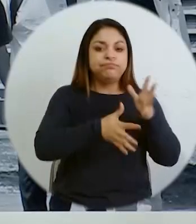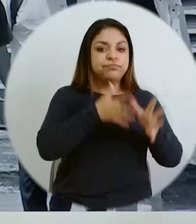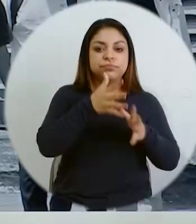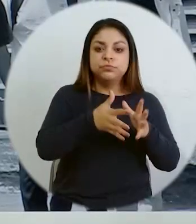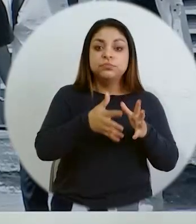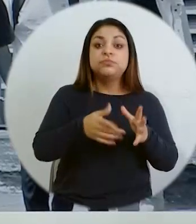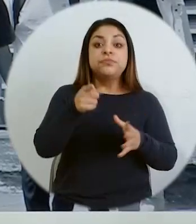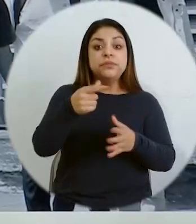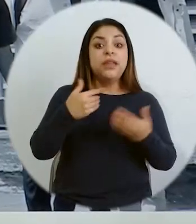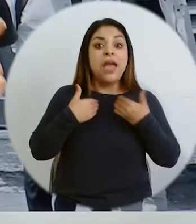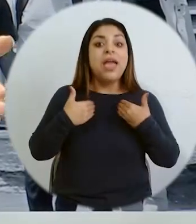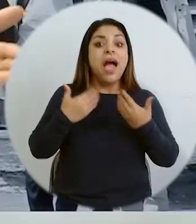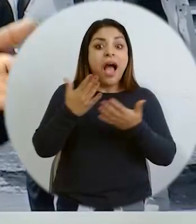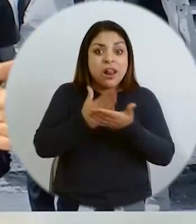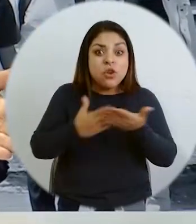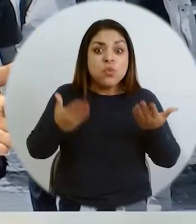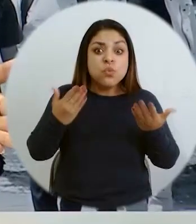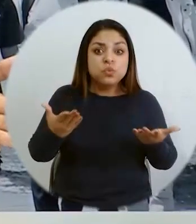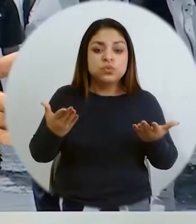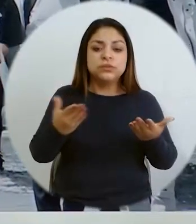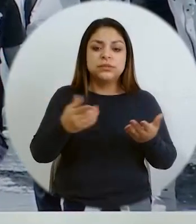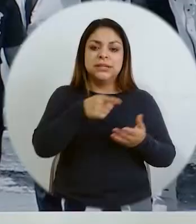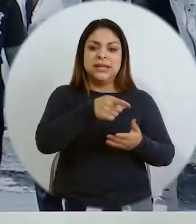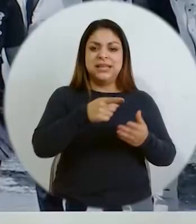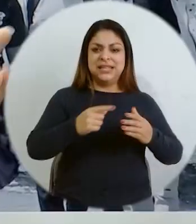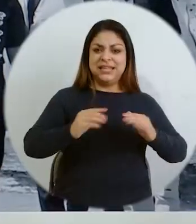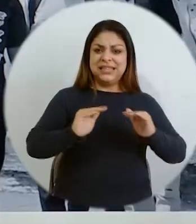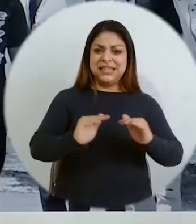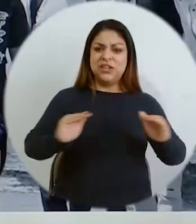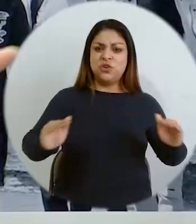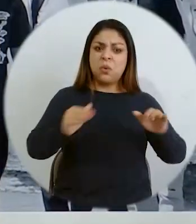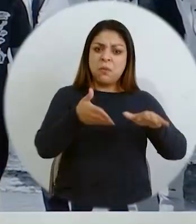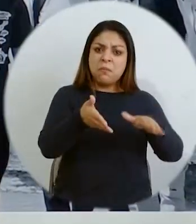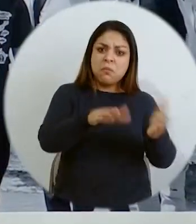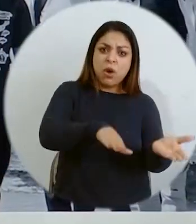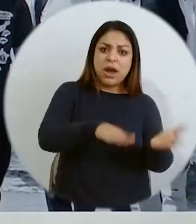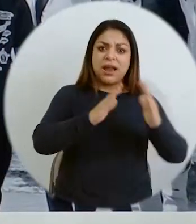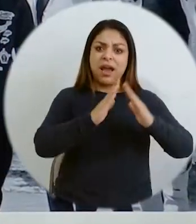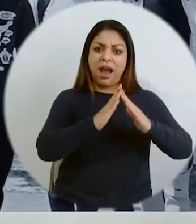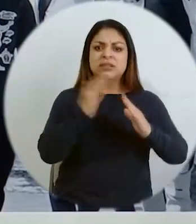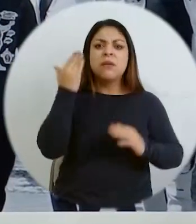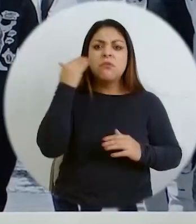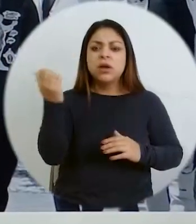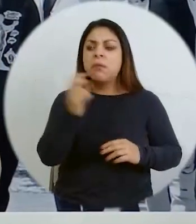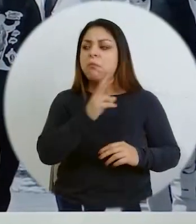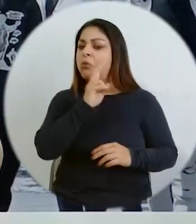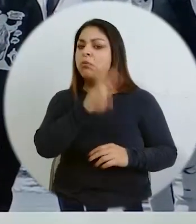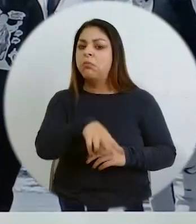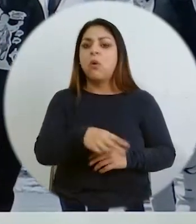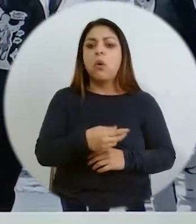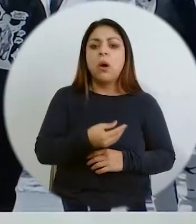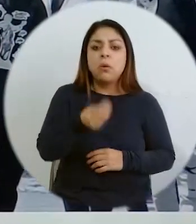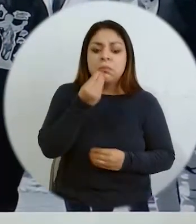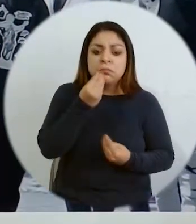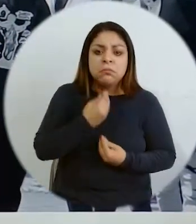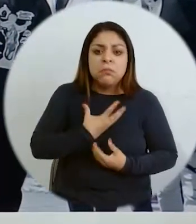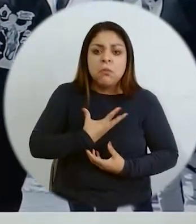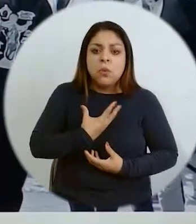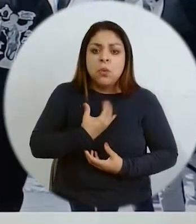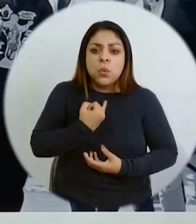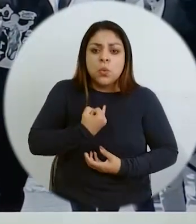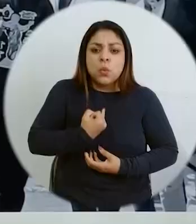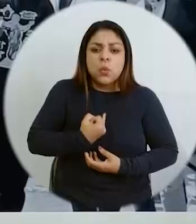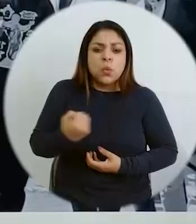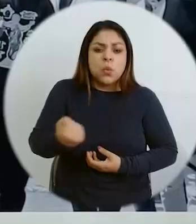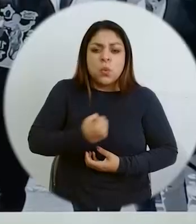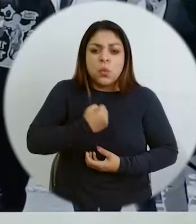investigaciones en las cuales el niño muere en casa por negligencia, por omisión, por desnutrición, o también porque lo sacuden y hay lesiones